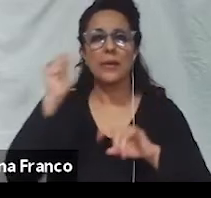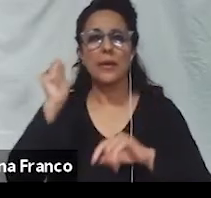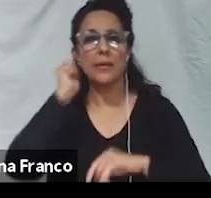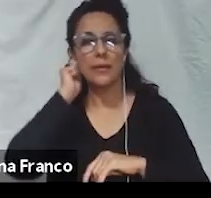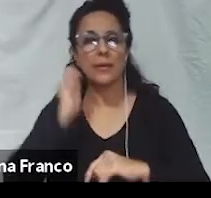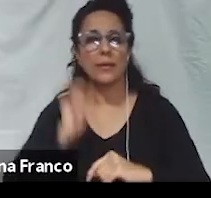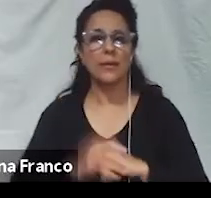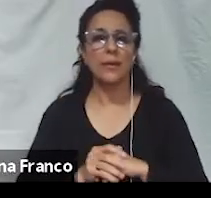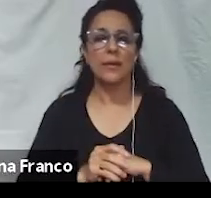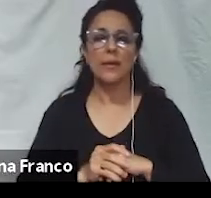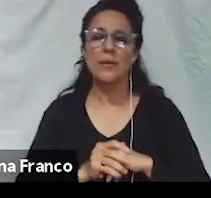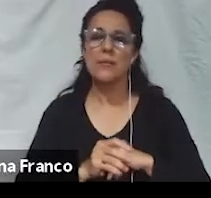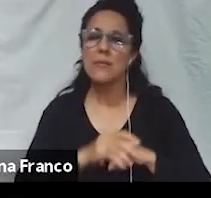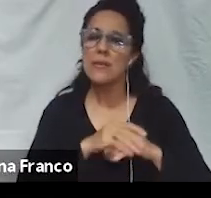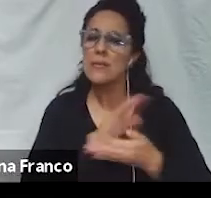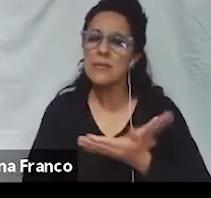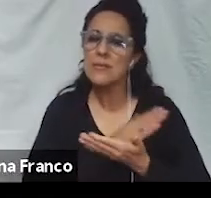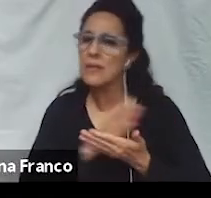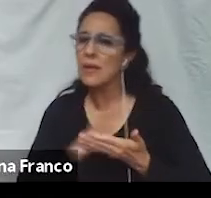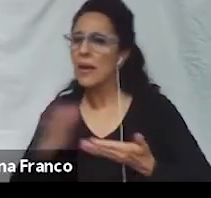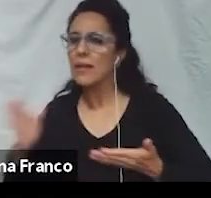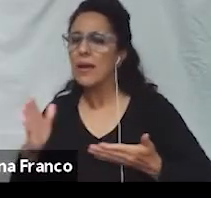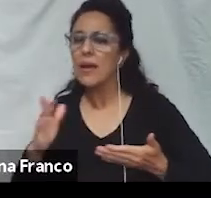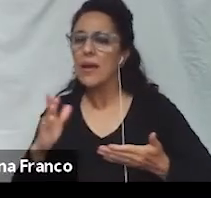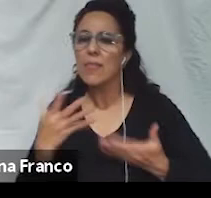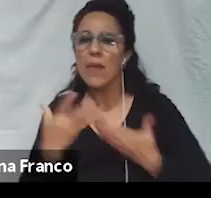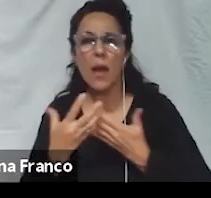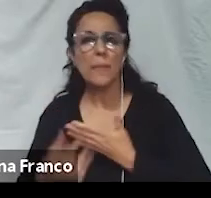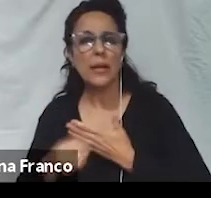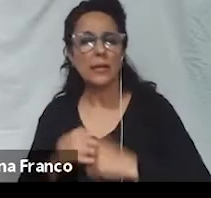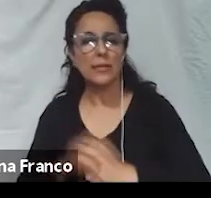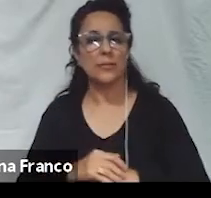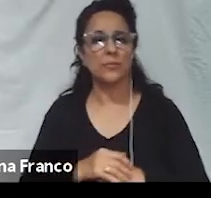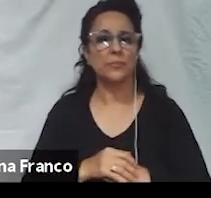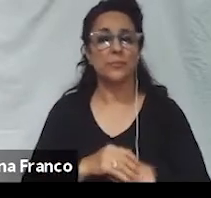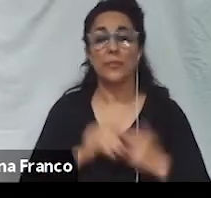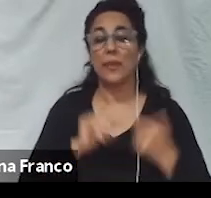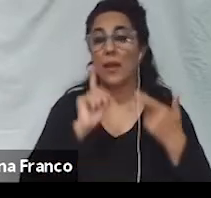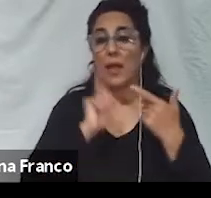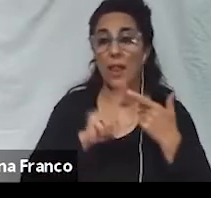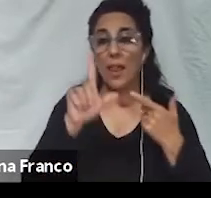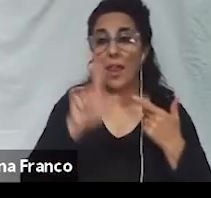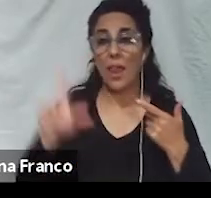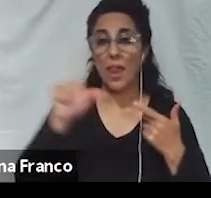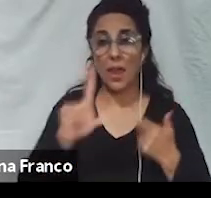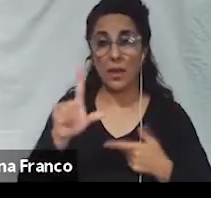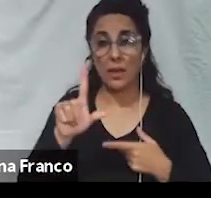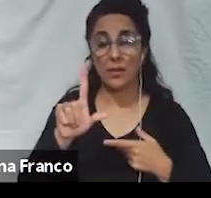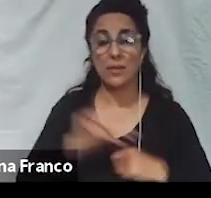estándares contra los que nosotros vamos a evaluar el sitio o la aplicación. Después, si hay